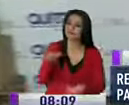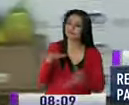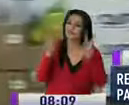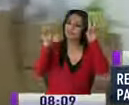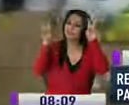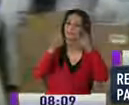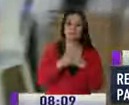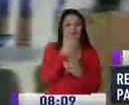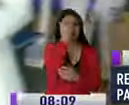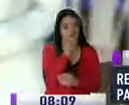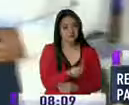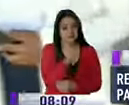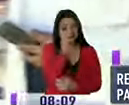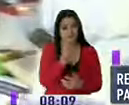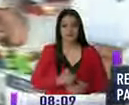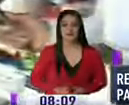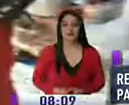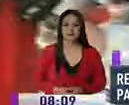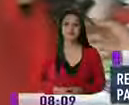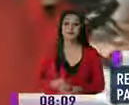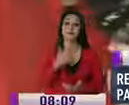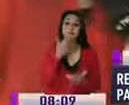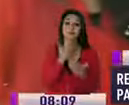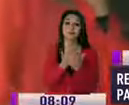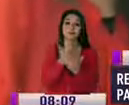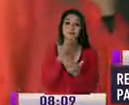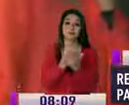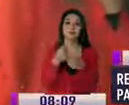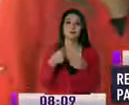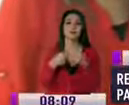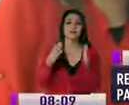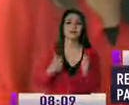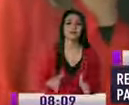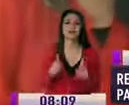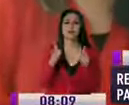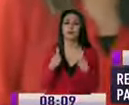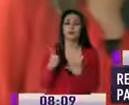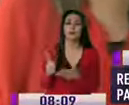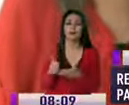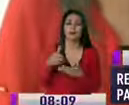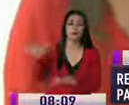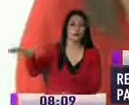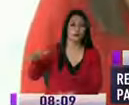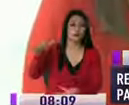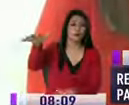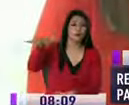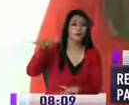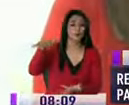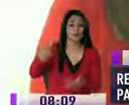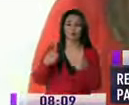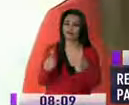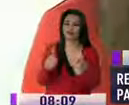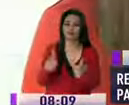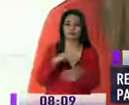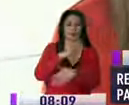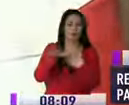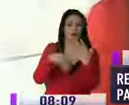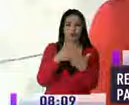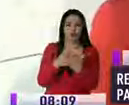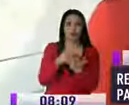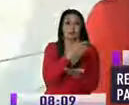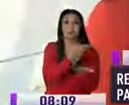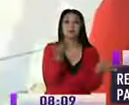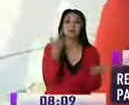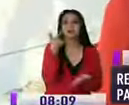Muy buenos días, Sofi. Queremos agradecer muchísimo a los quiteños por la gran acogida que hemos tenido esta vez en la recepción de donaciones para nuestros